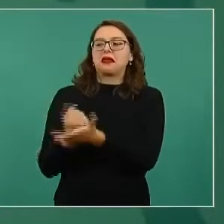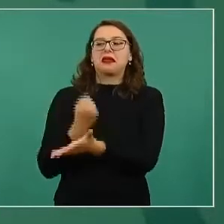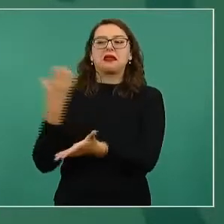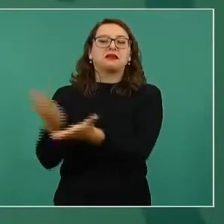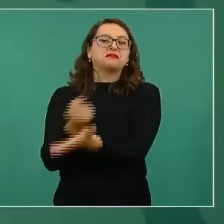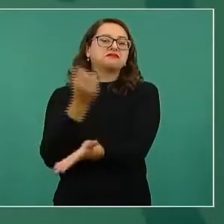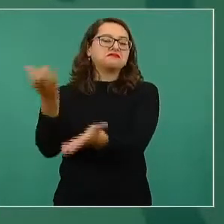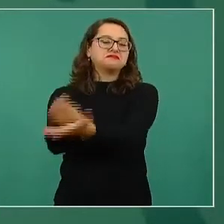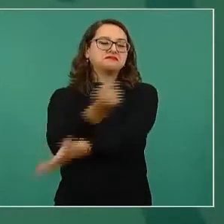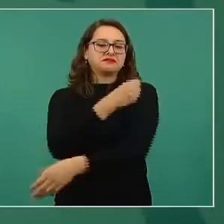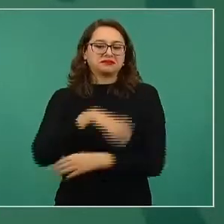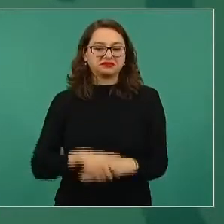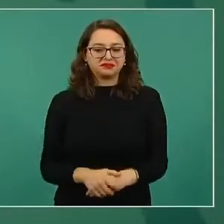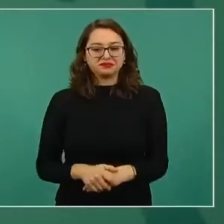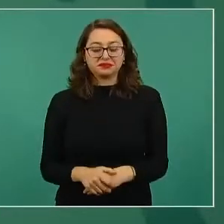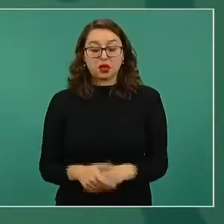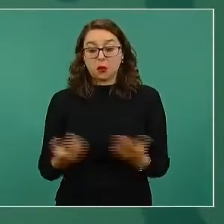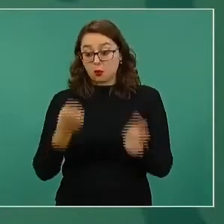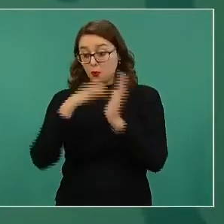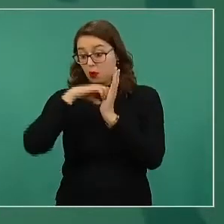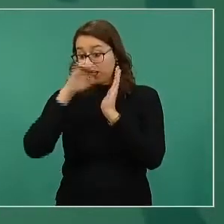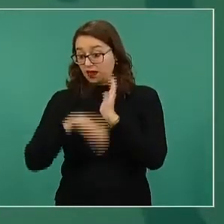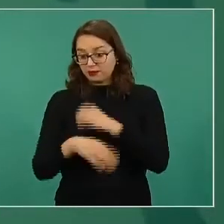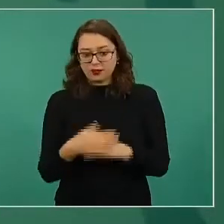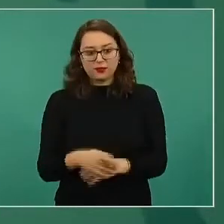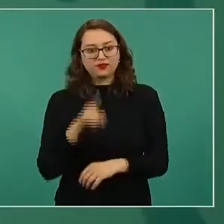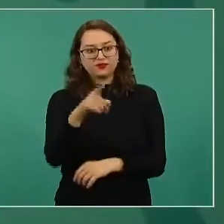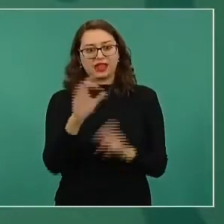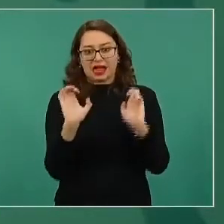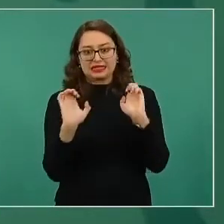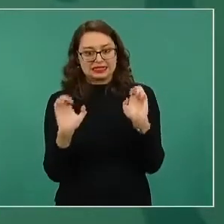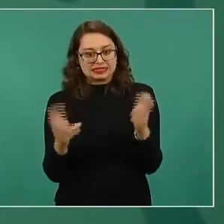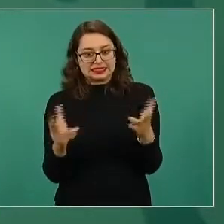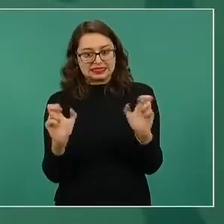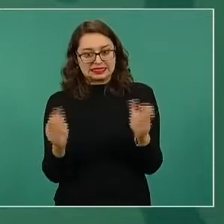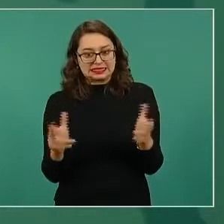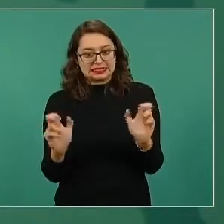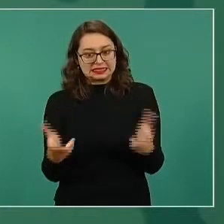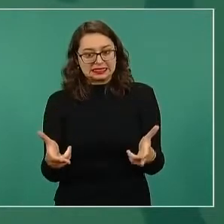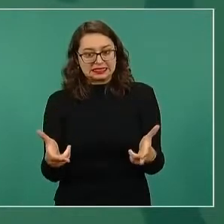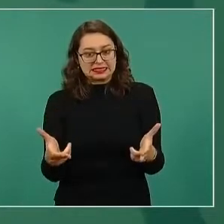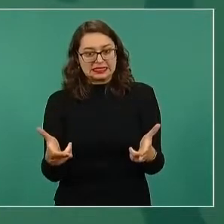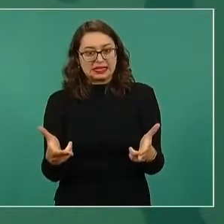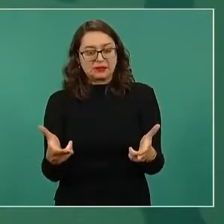Habían lugares en Chiapas en donde